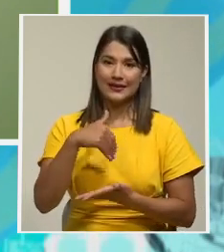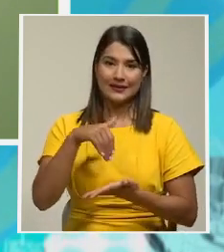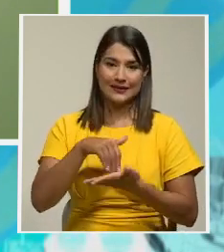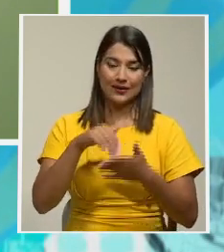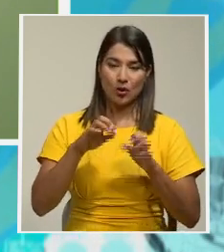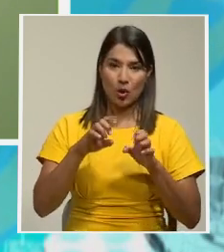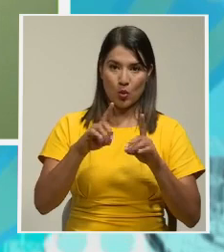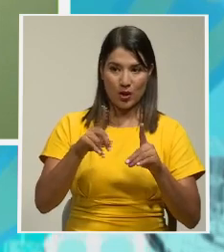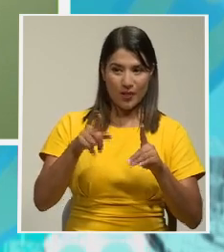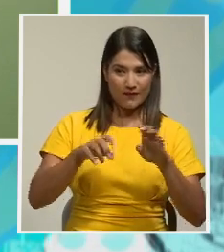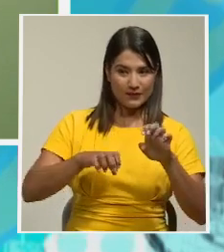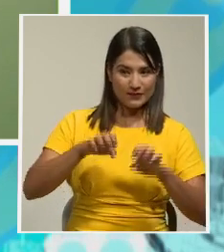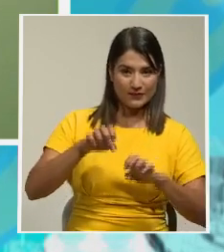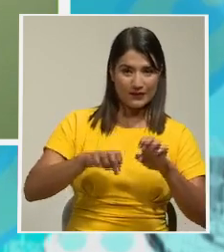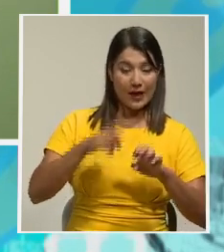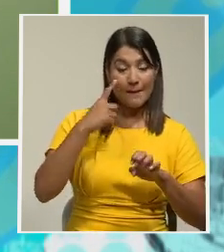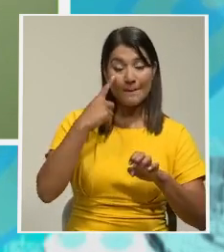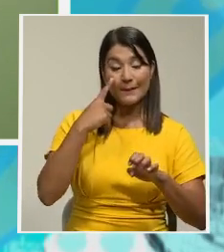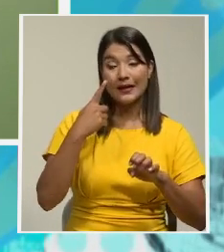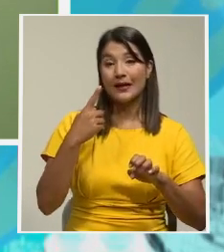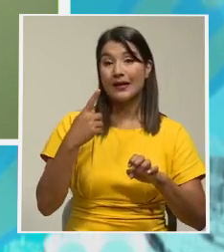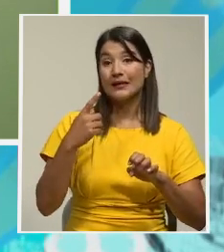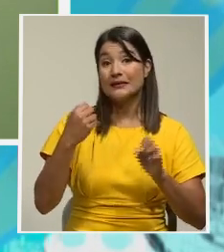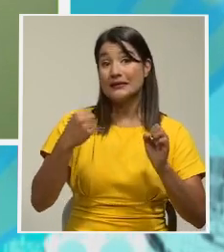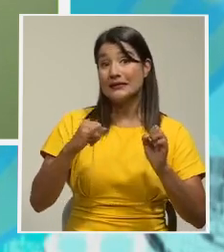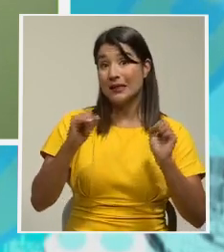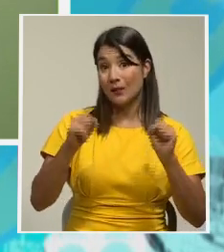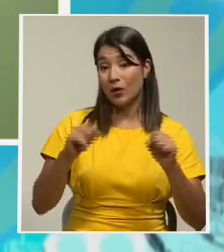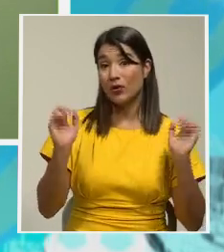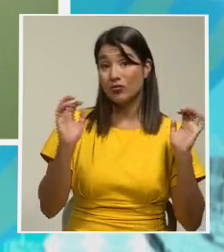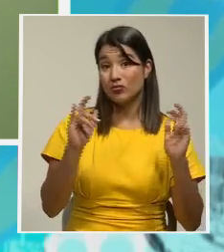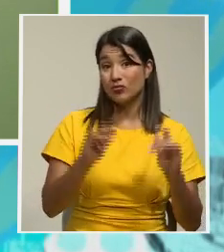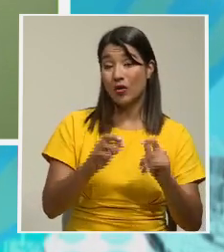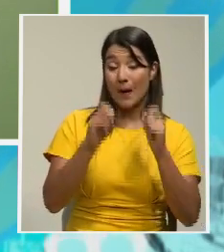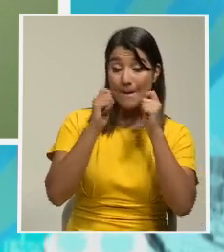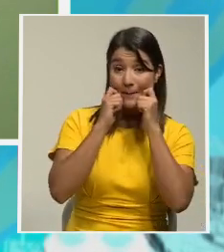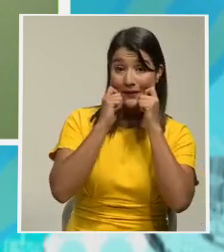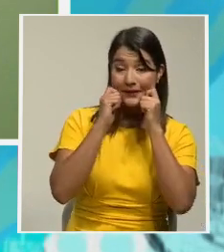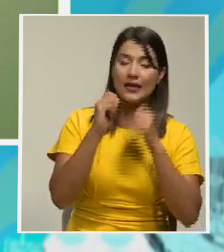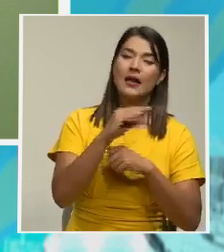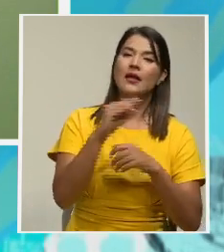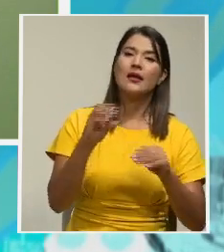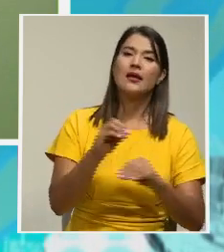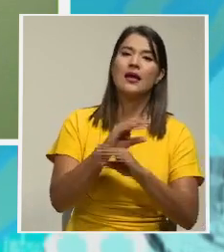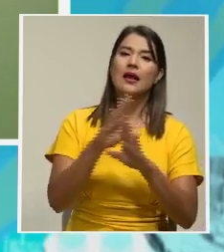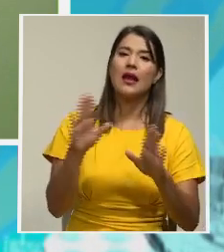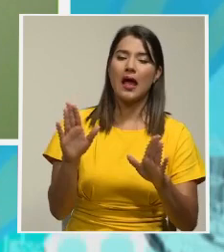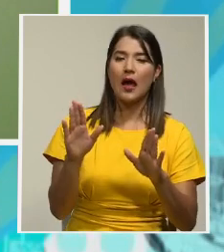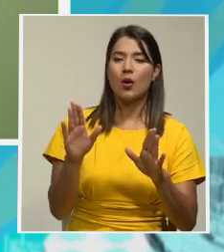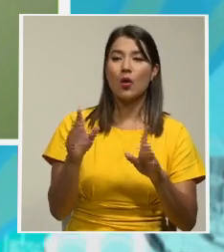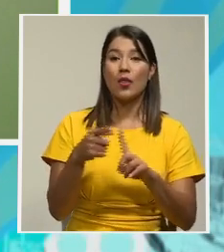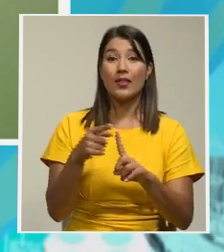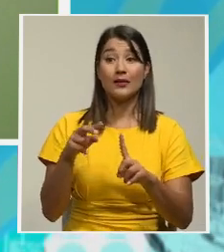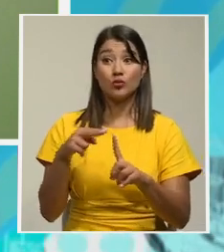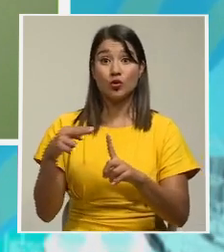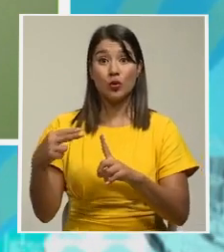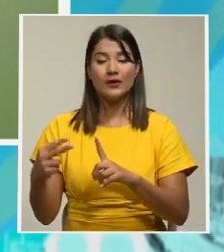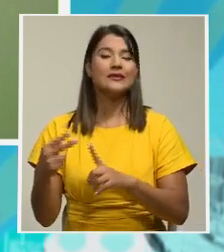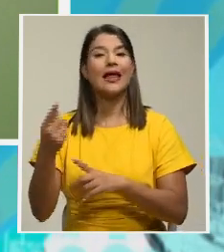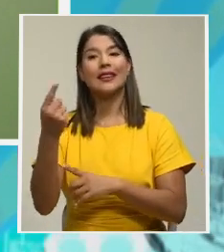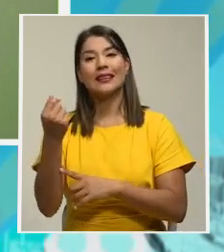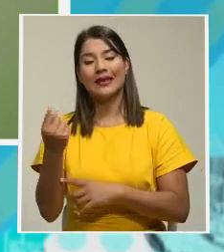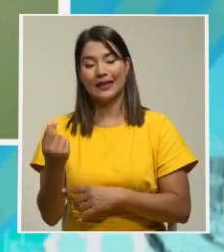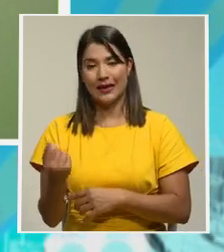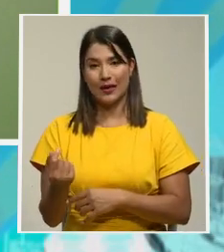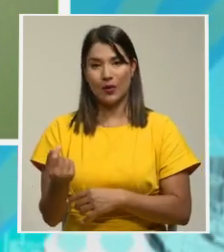de administrar para poder asegurar una presencialidad y, por supuesto, que la parte de recursos financieros y